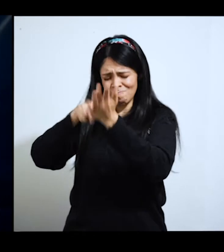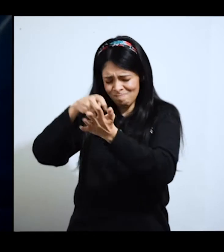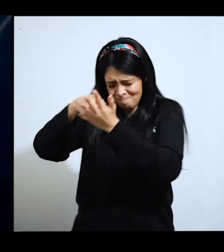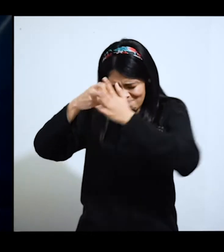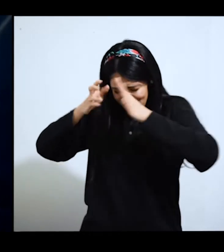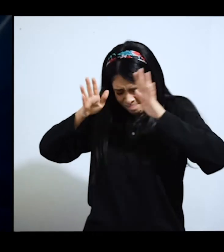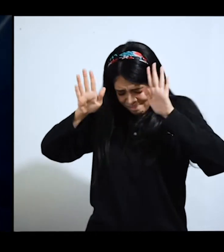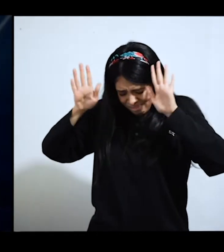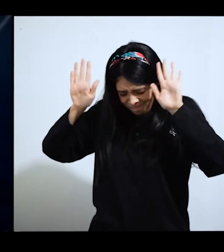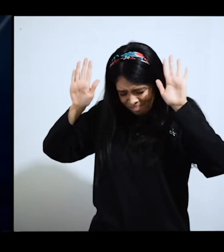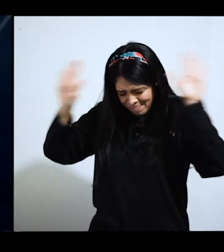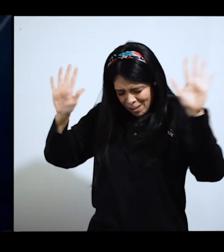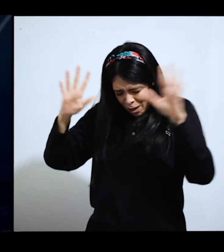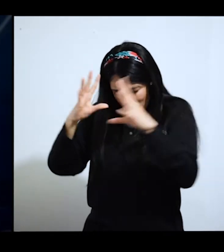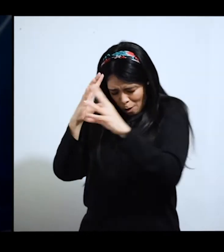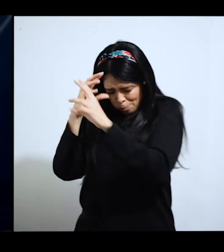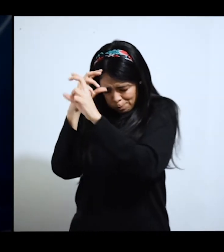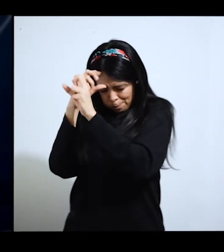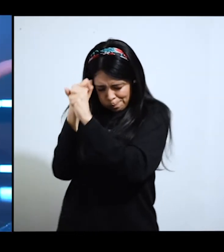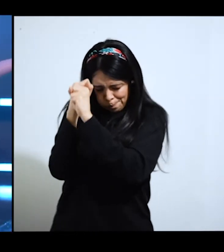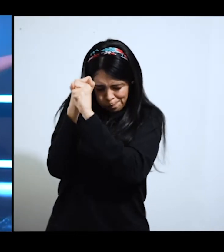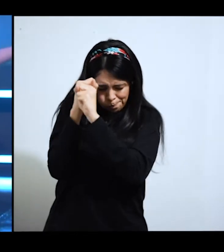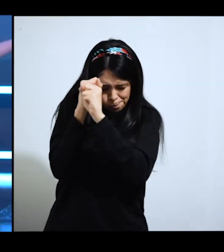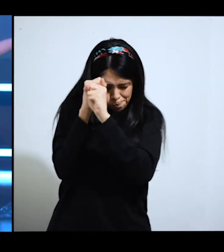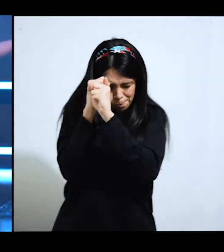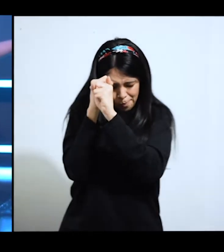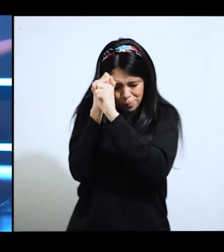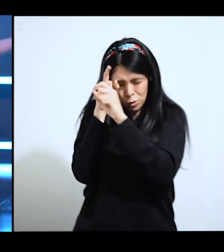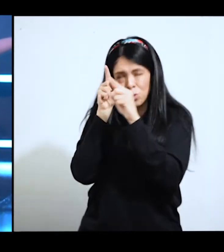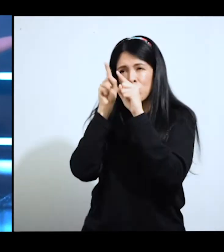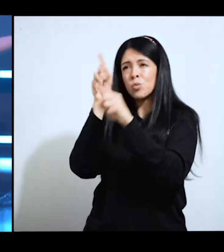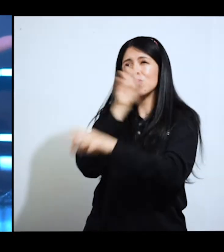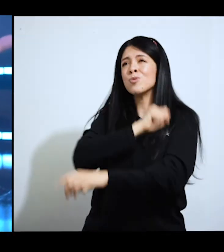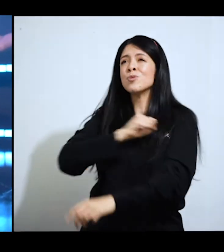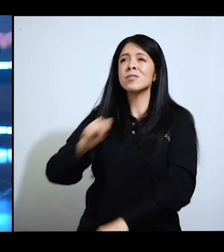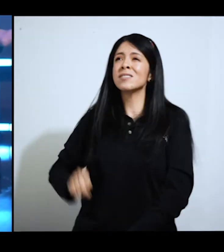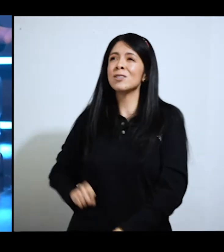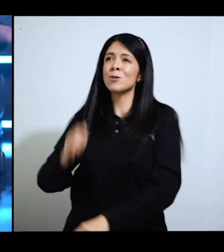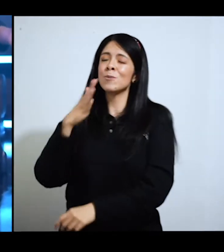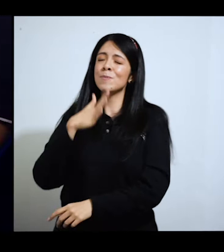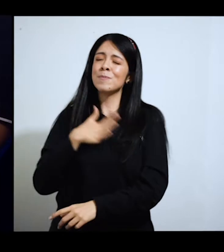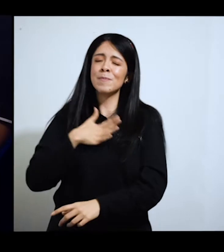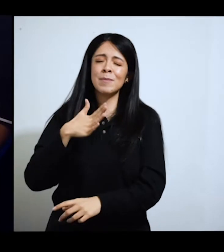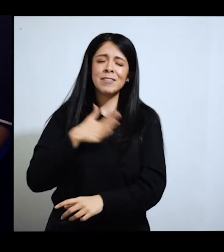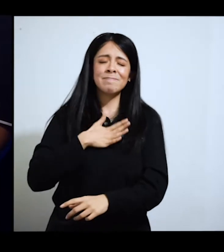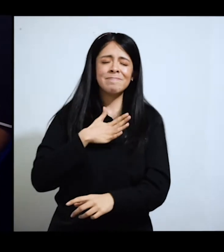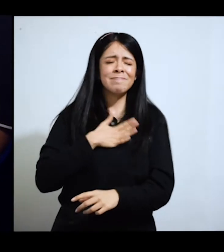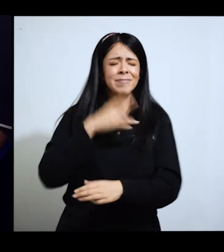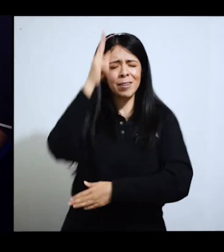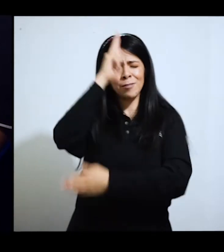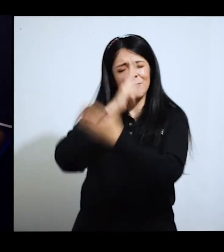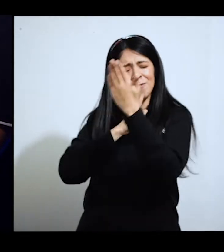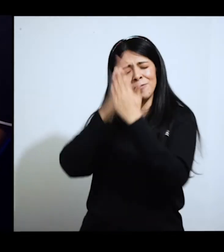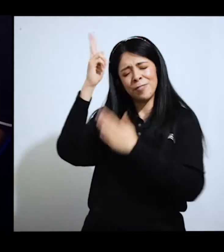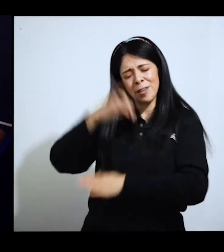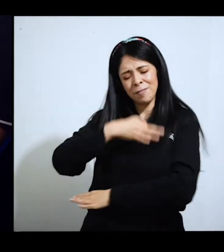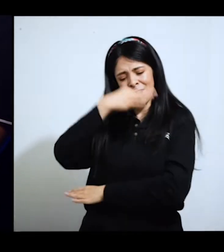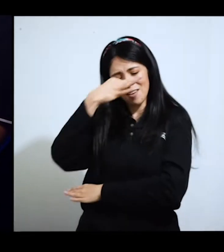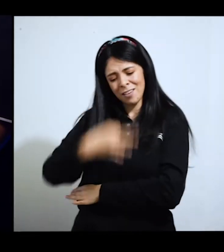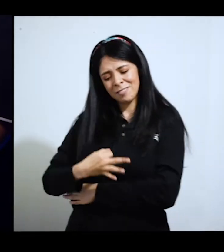permaneceré a los pies de Cristo, mi Señor, el fiel